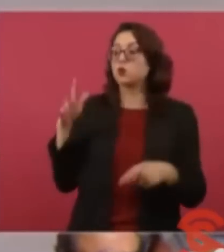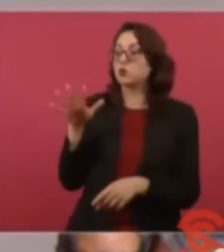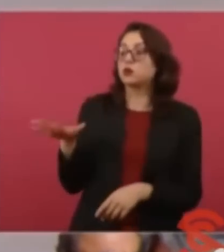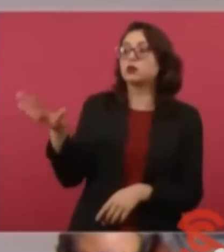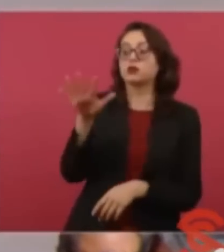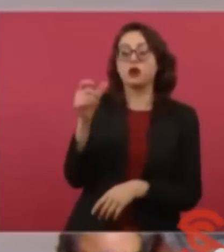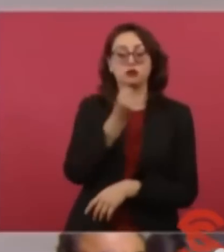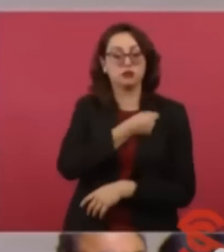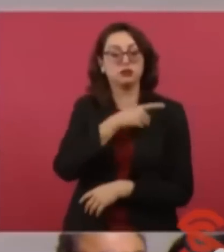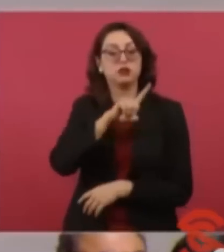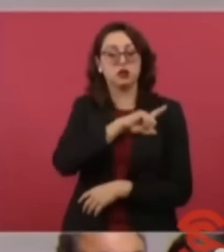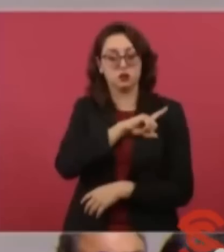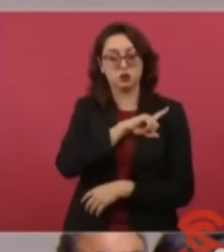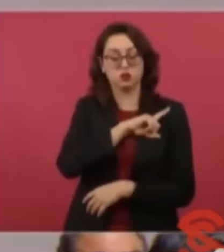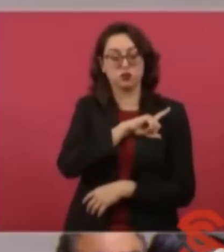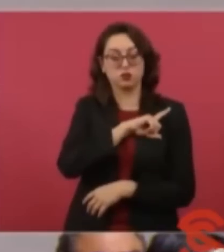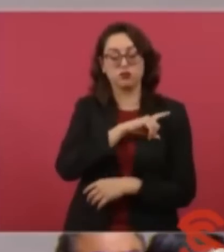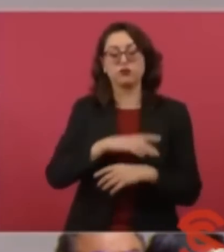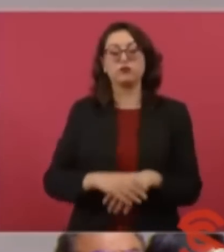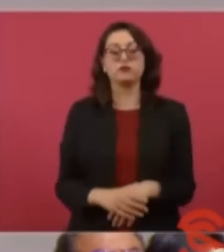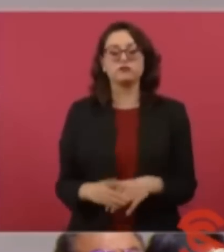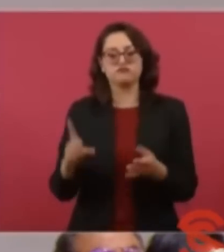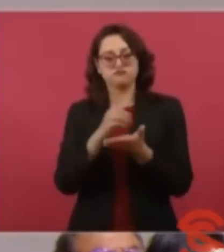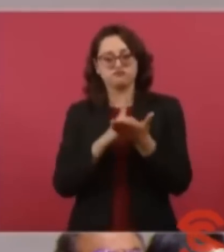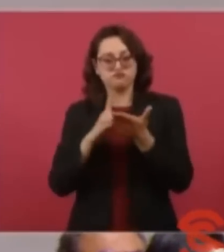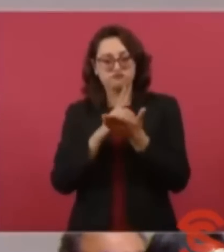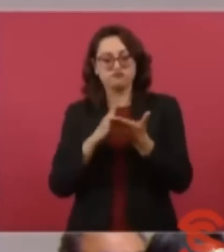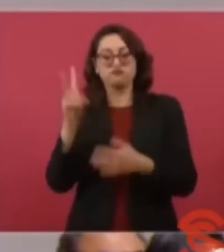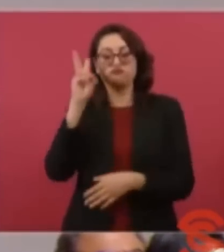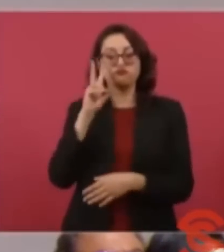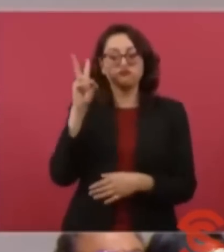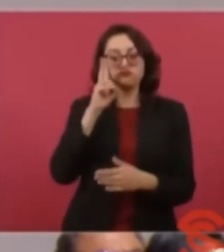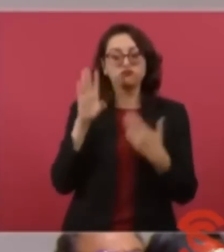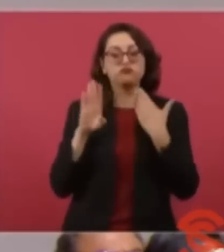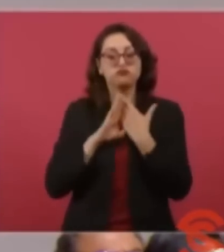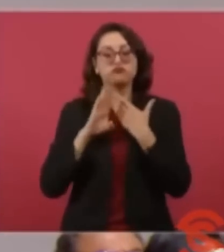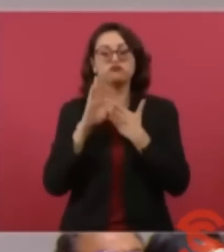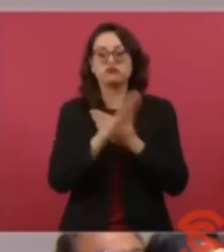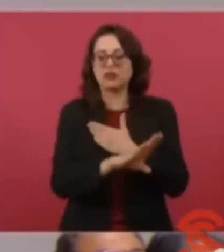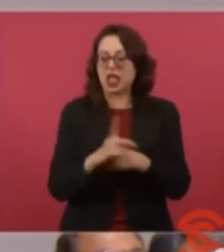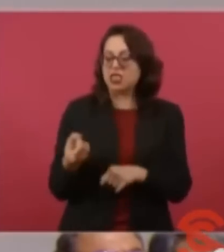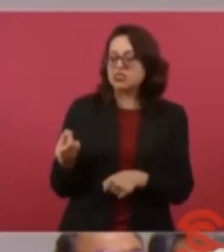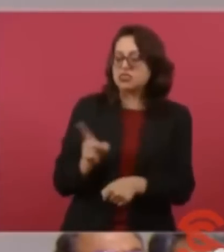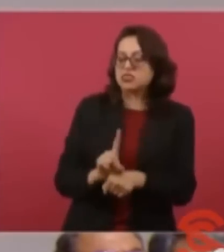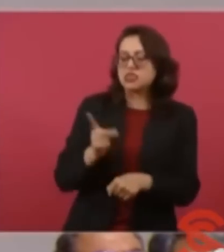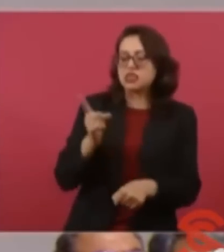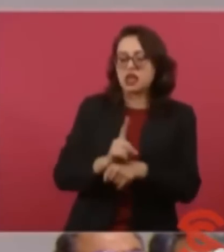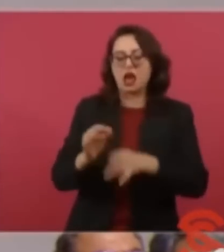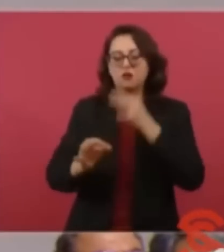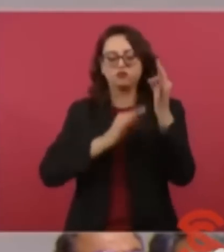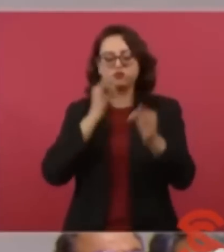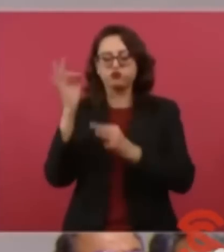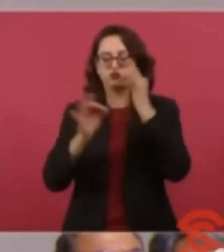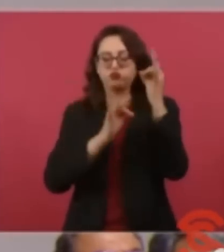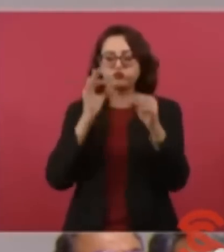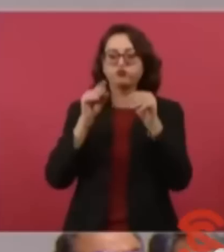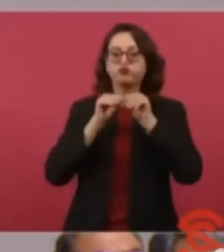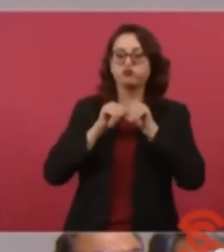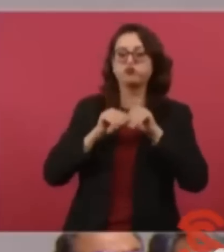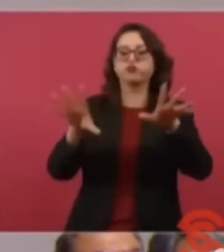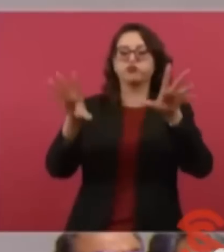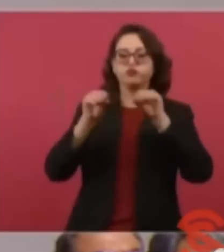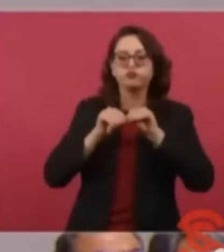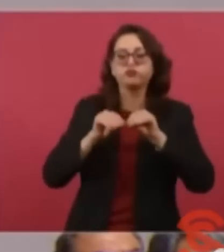permanente contra las drogas. No se ha autorizado la venta de